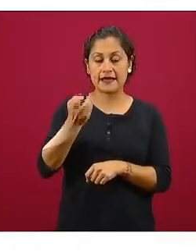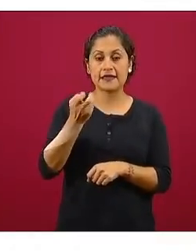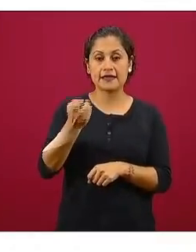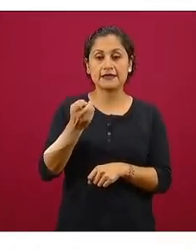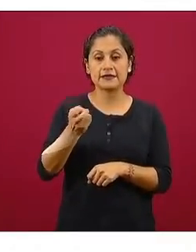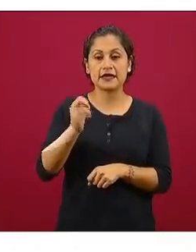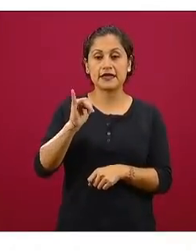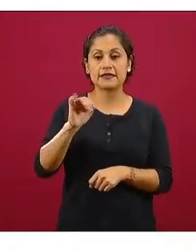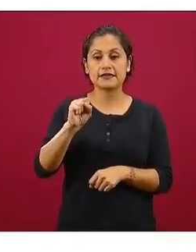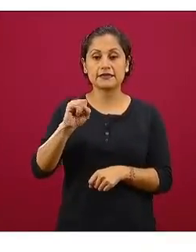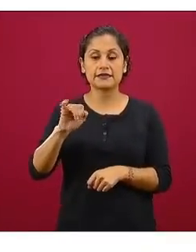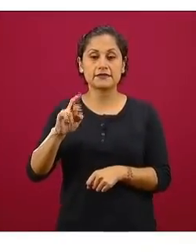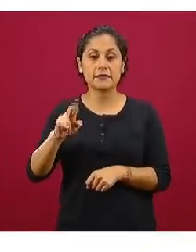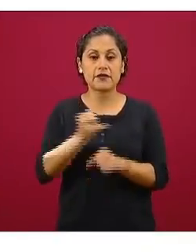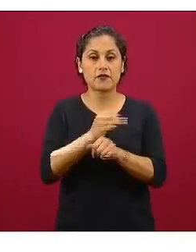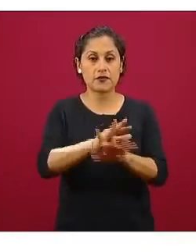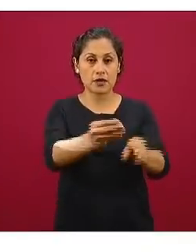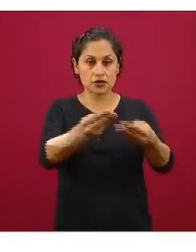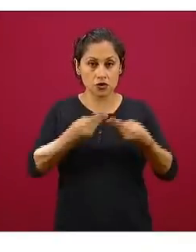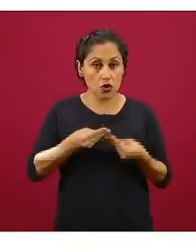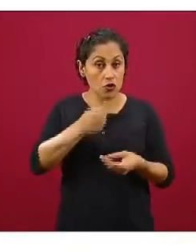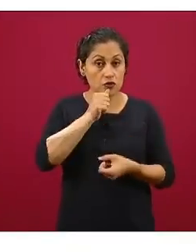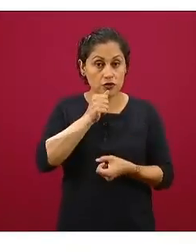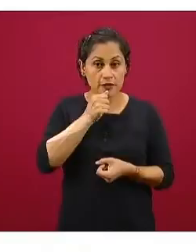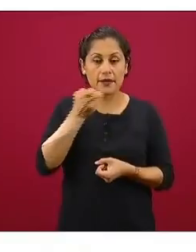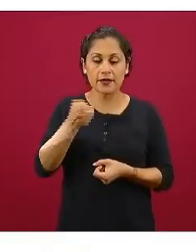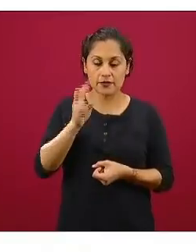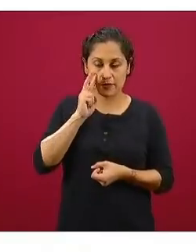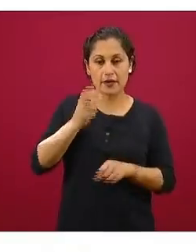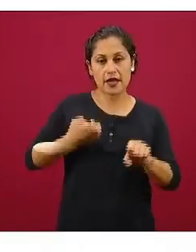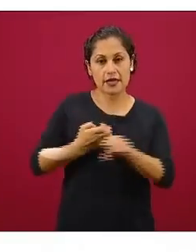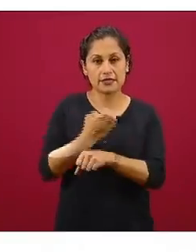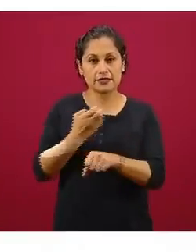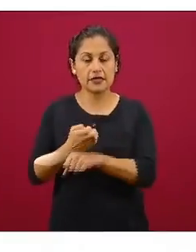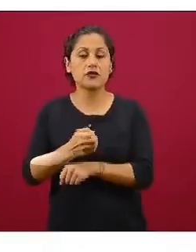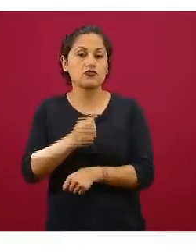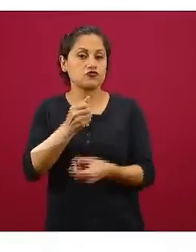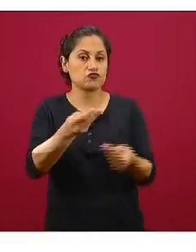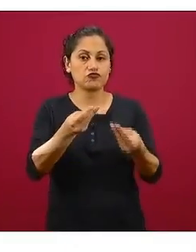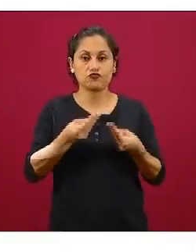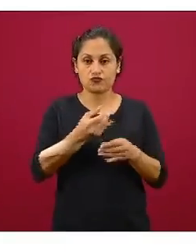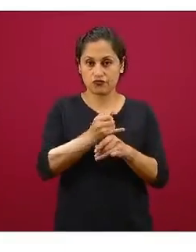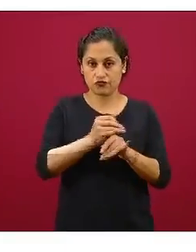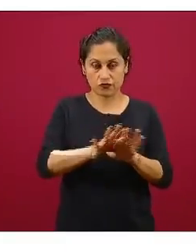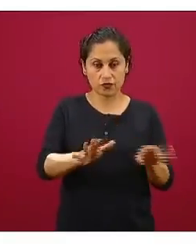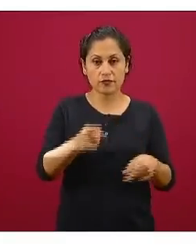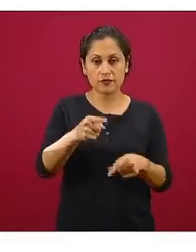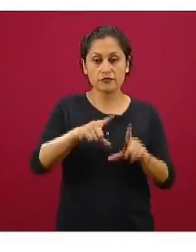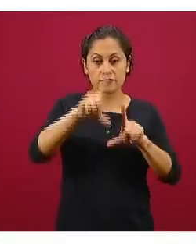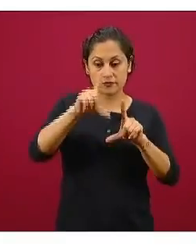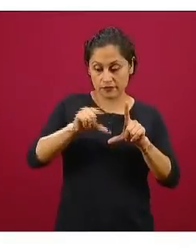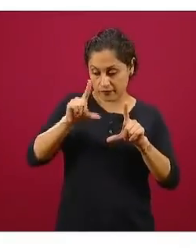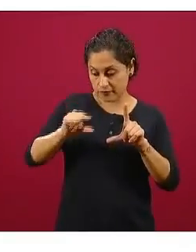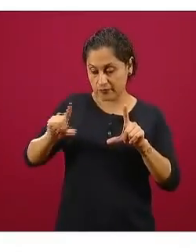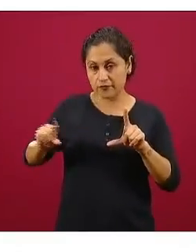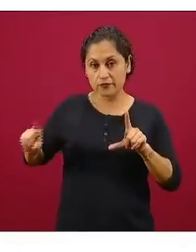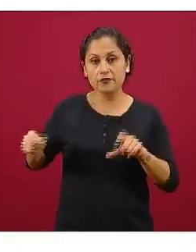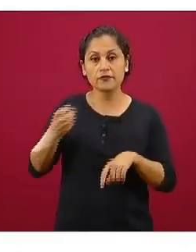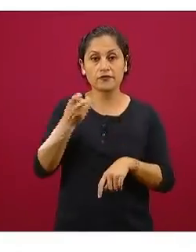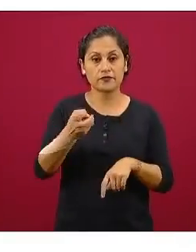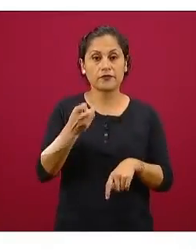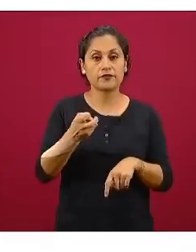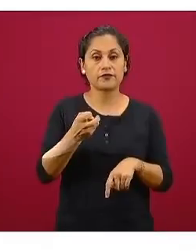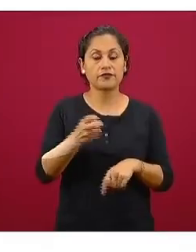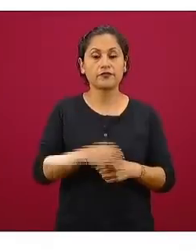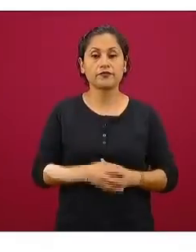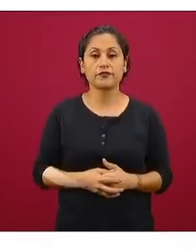dónde se encuentran ubicadas en función de la entidad federativa en donde desarrollaron y recibieron la atención médica por